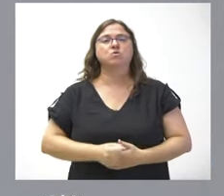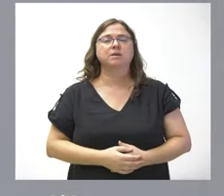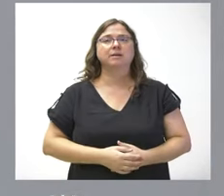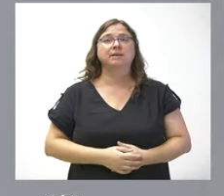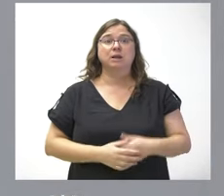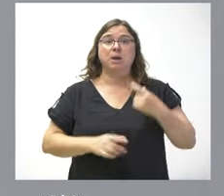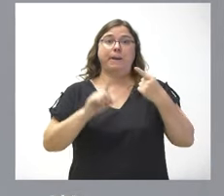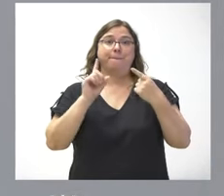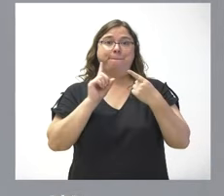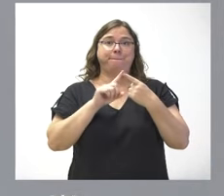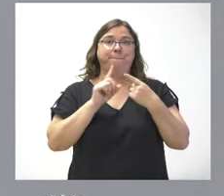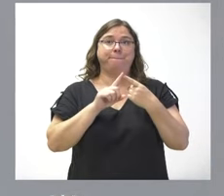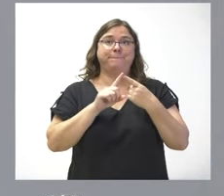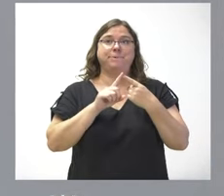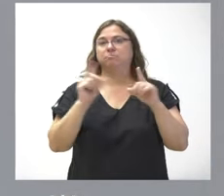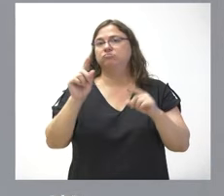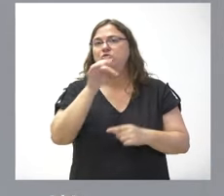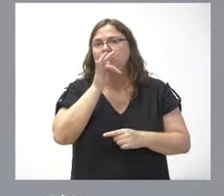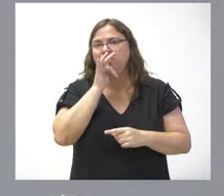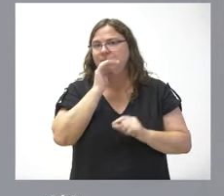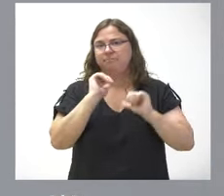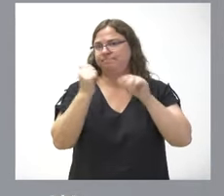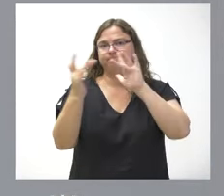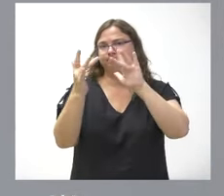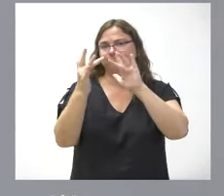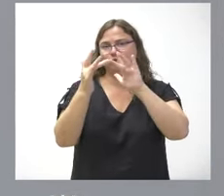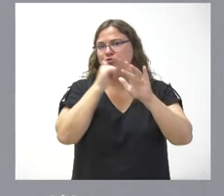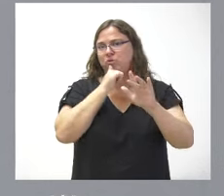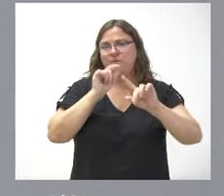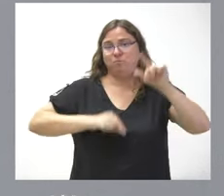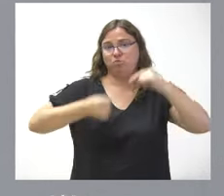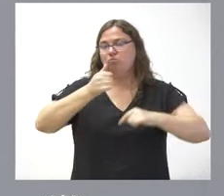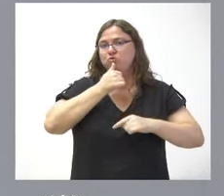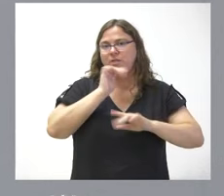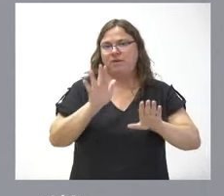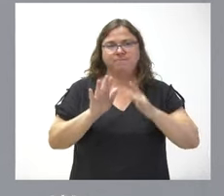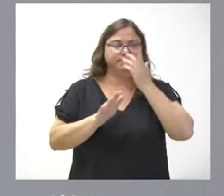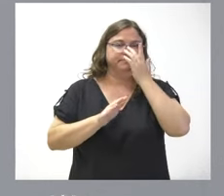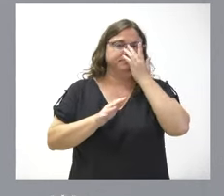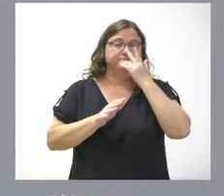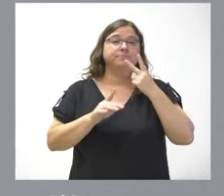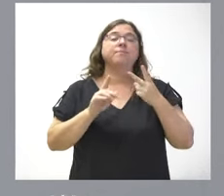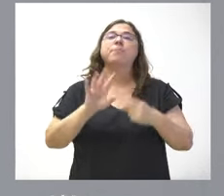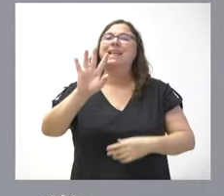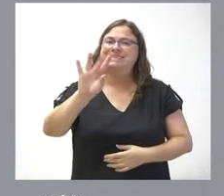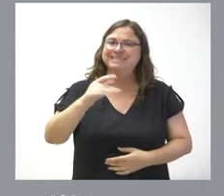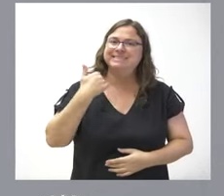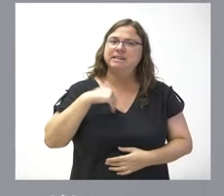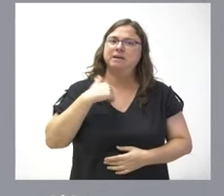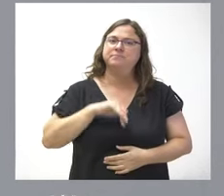primer asunto No todavía no hemos iniciado esos contactos directamente para la elaboración del presupuesto sí que